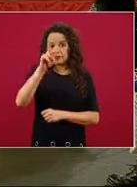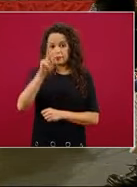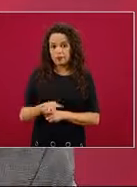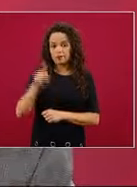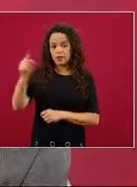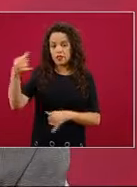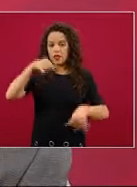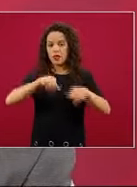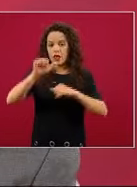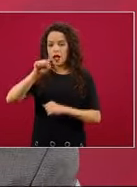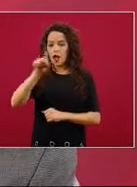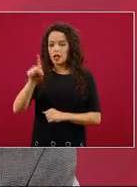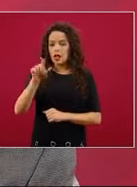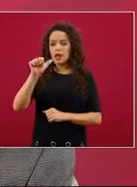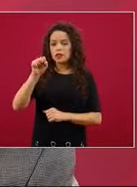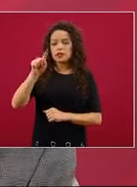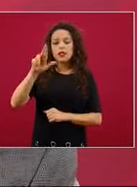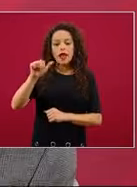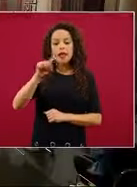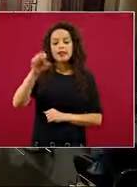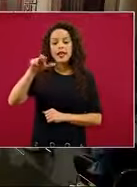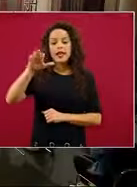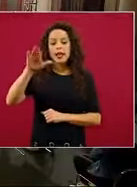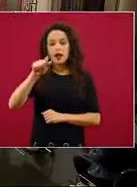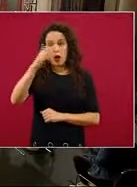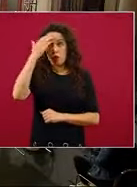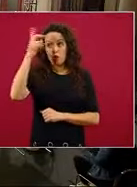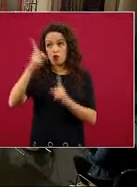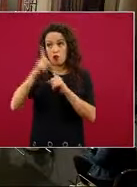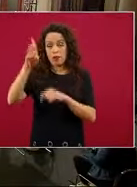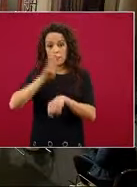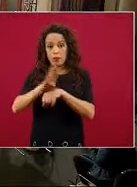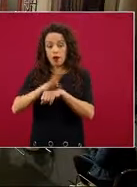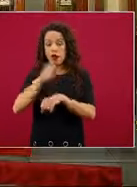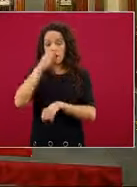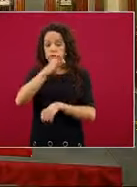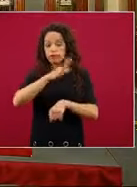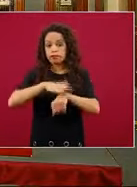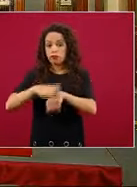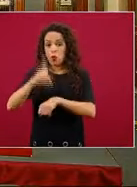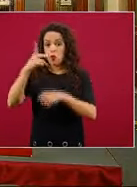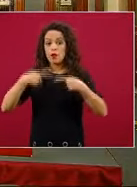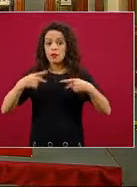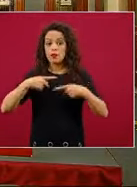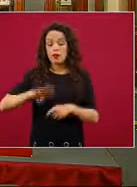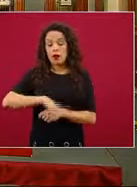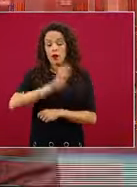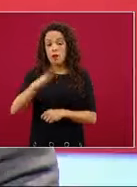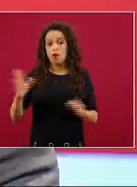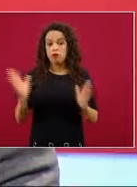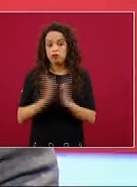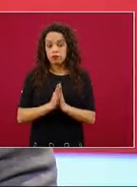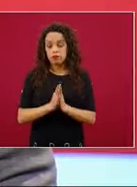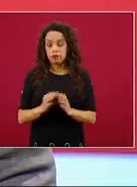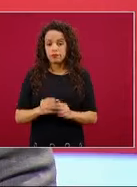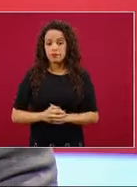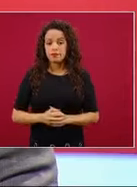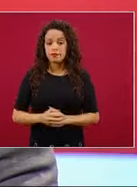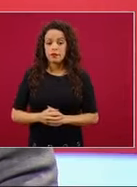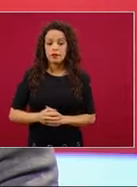AstraZeneca, que se conduce en Brasil, se anunció que perdió la vida una persona. Se ha comentado